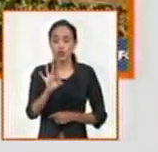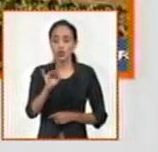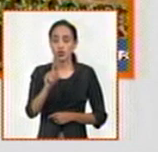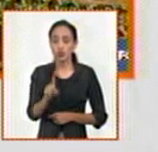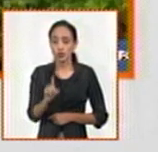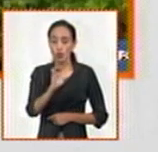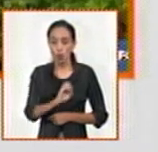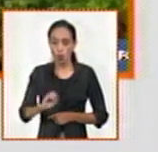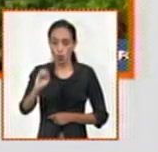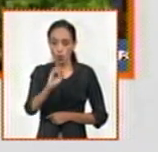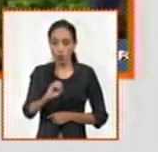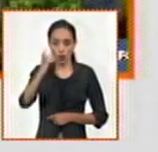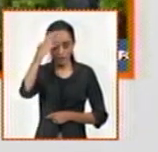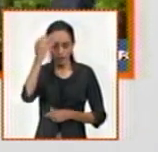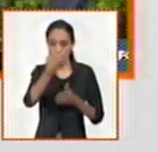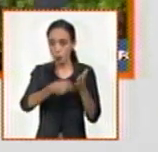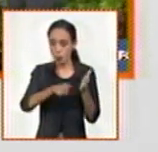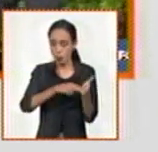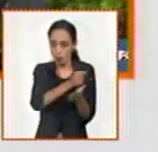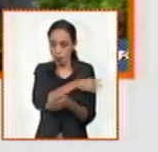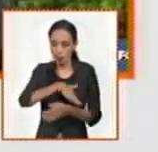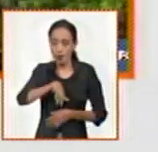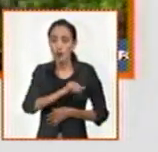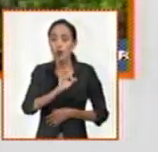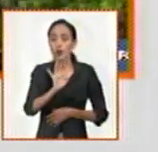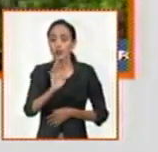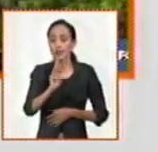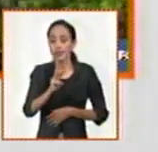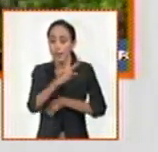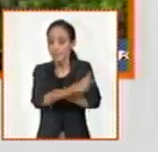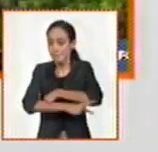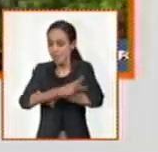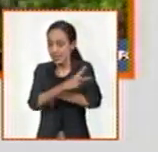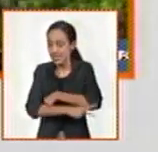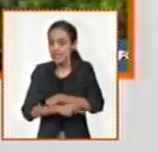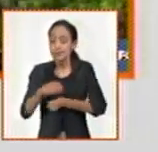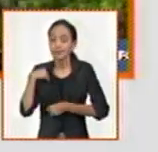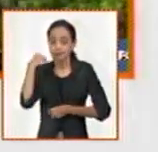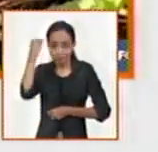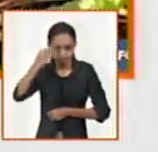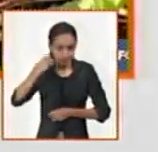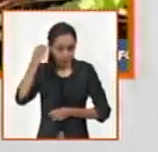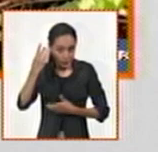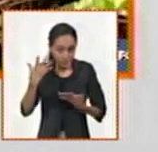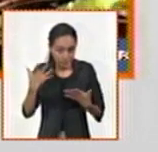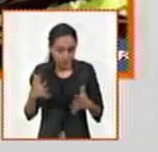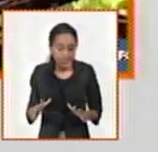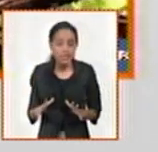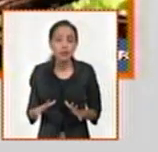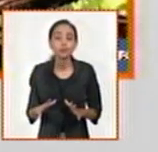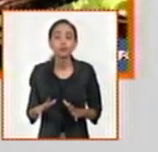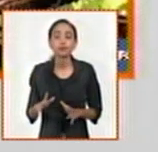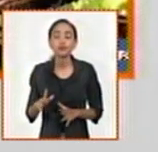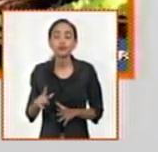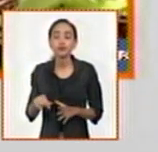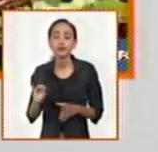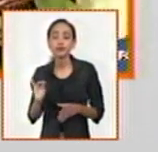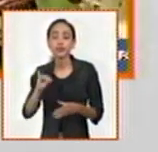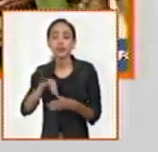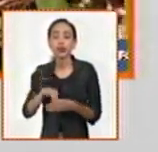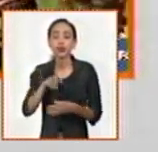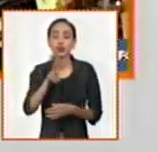181 organizaciones populares en 83 países, y se estima que está